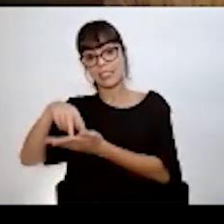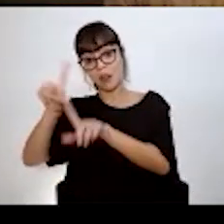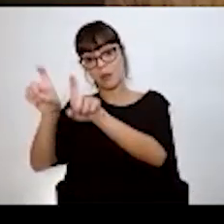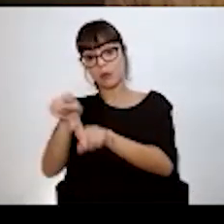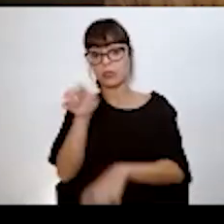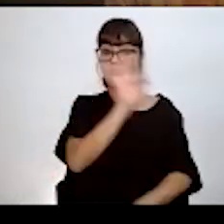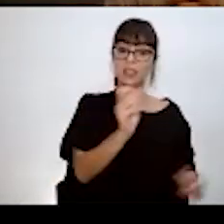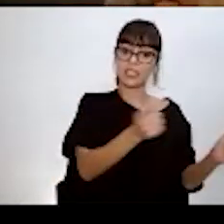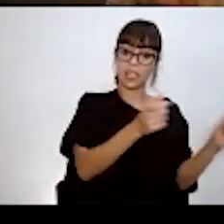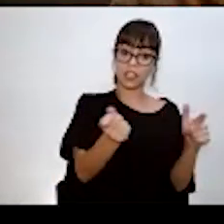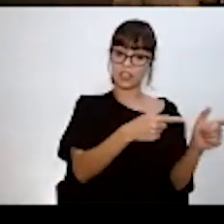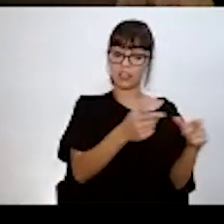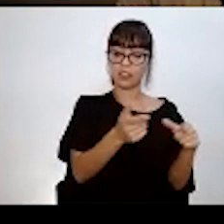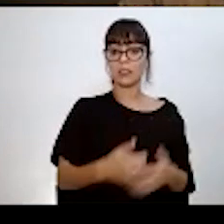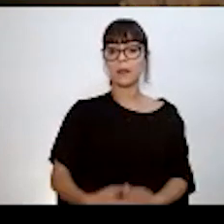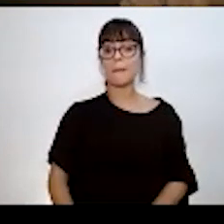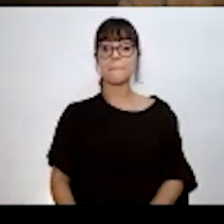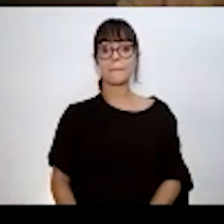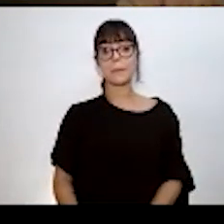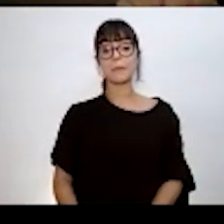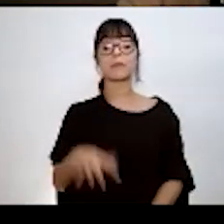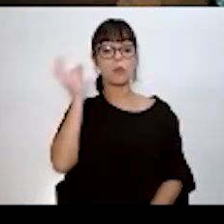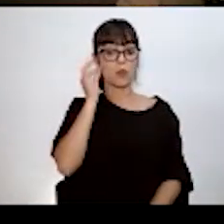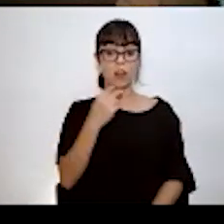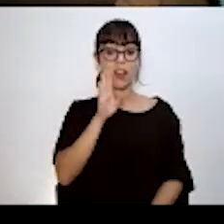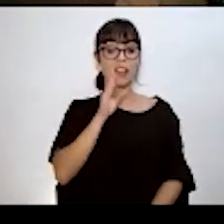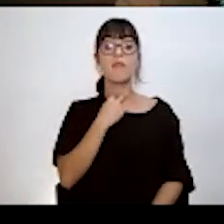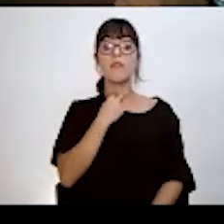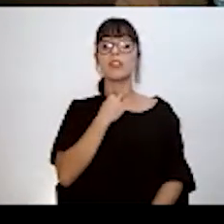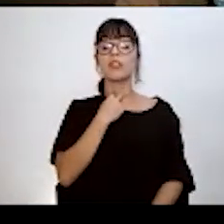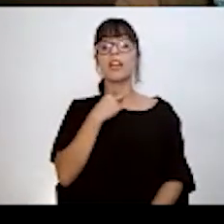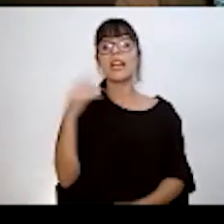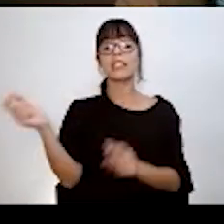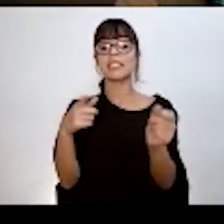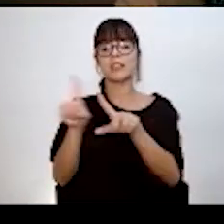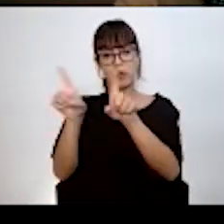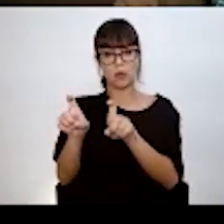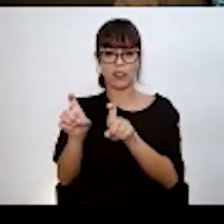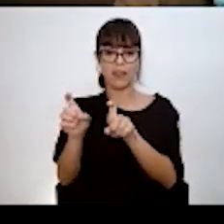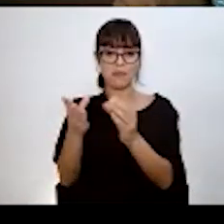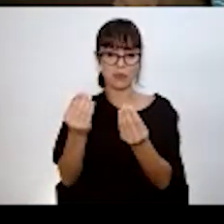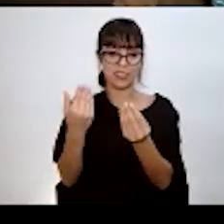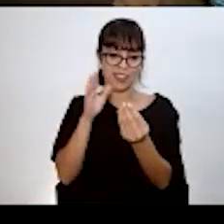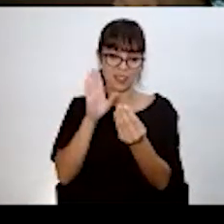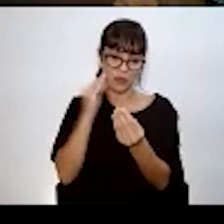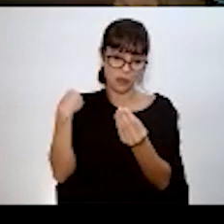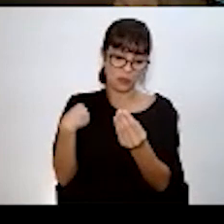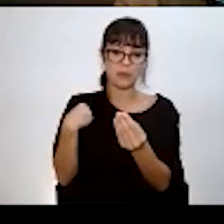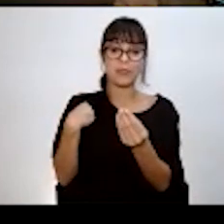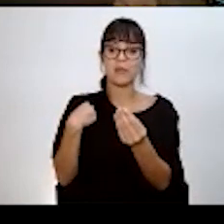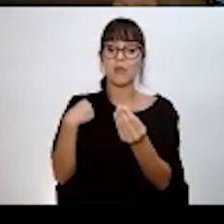chat. Muchas de las preguntas del chat creo que ya las ha respondido ahora con la pregunta que se ha hecho en la